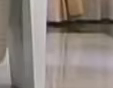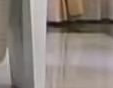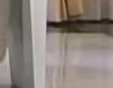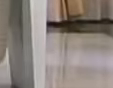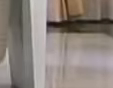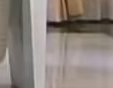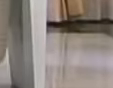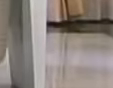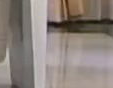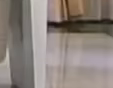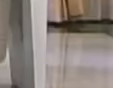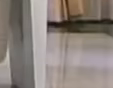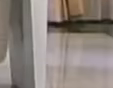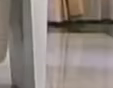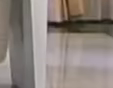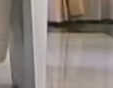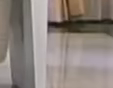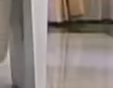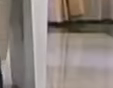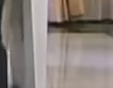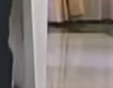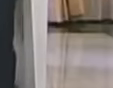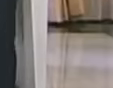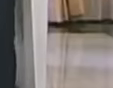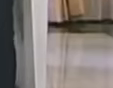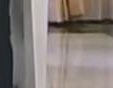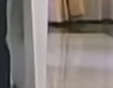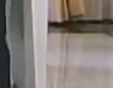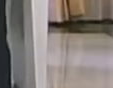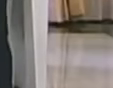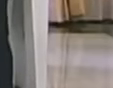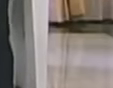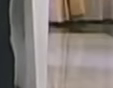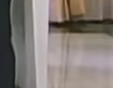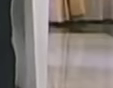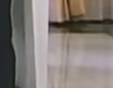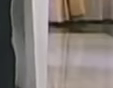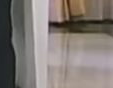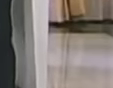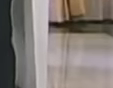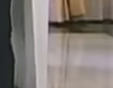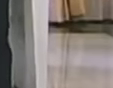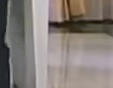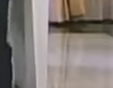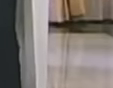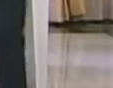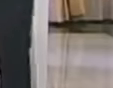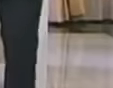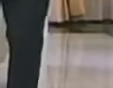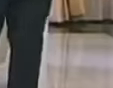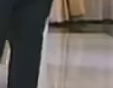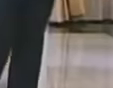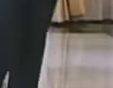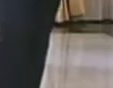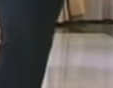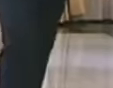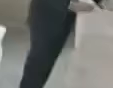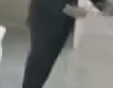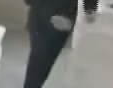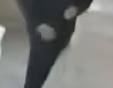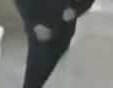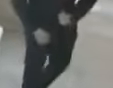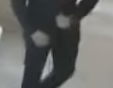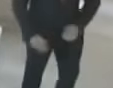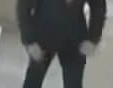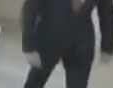cuando se firmó un acuerdo para impulsar la producción conjunta de gas en el campo Dragón, ubicadas en aguas del Estado